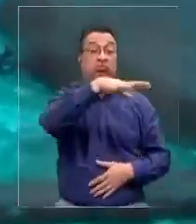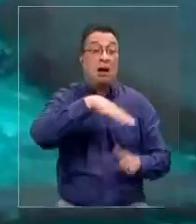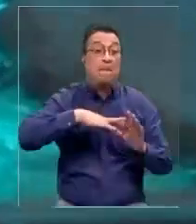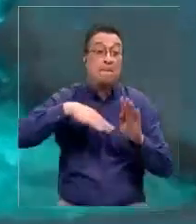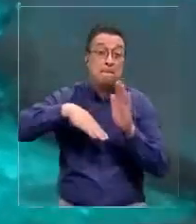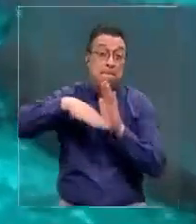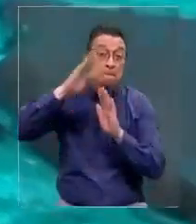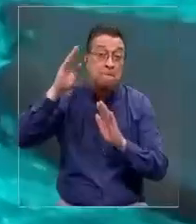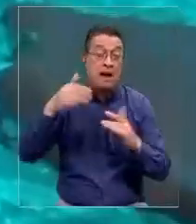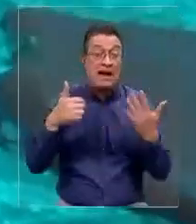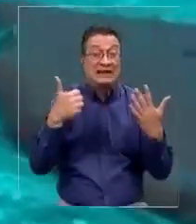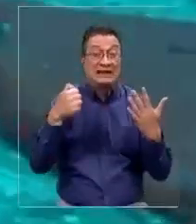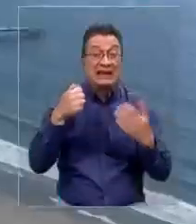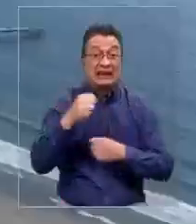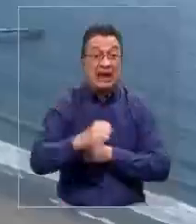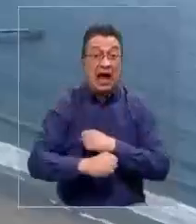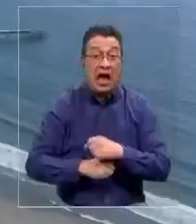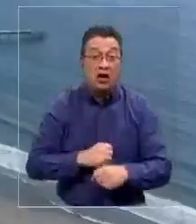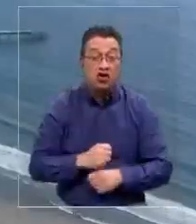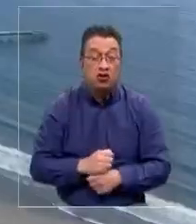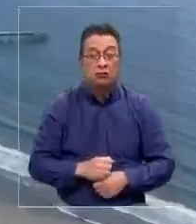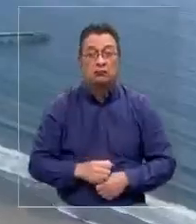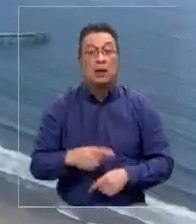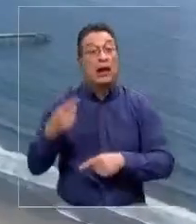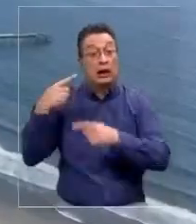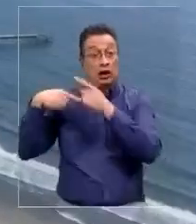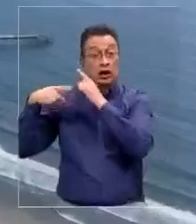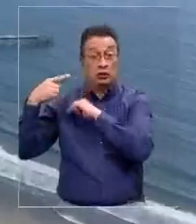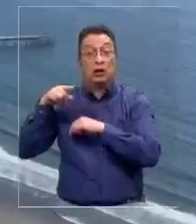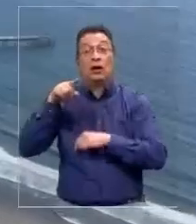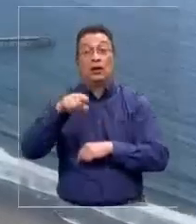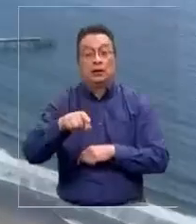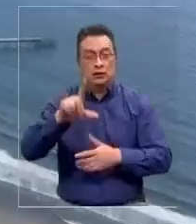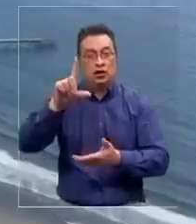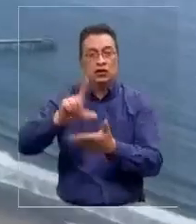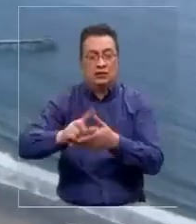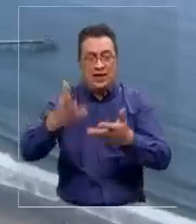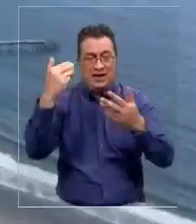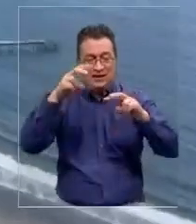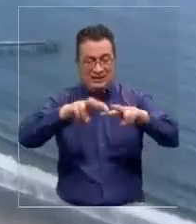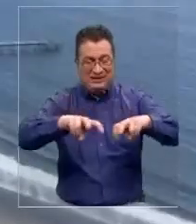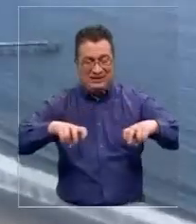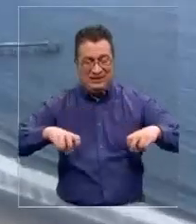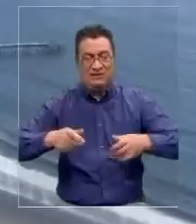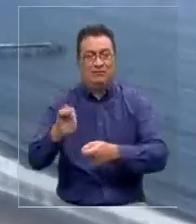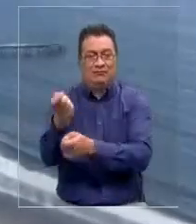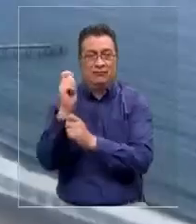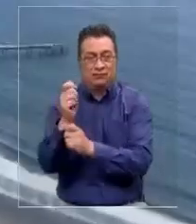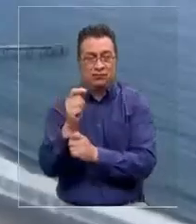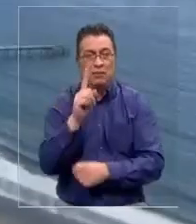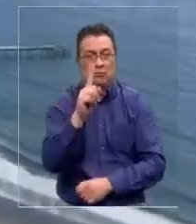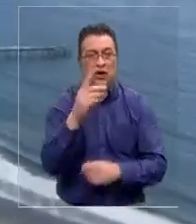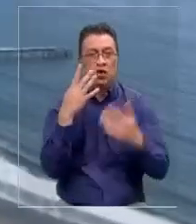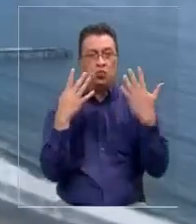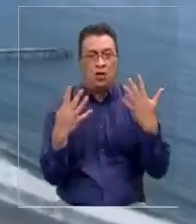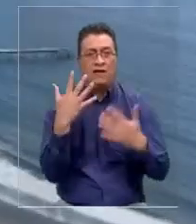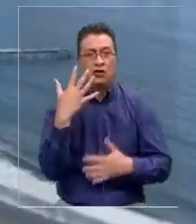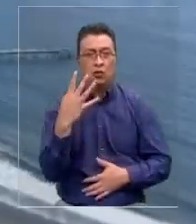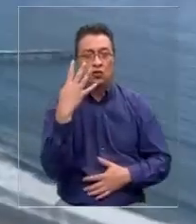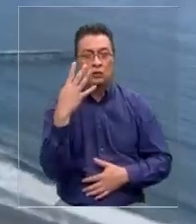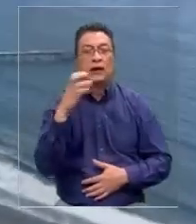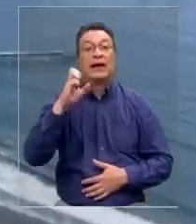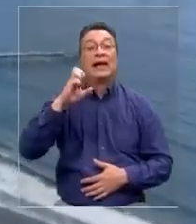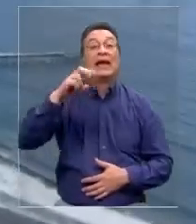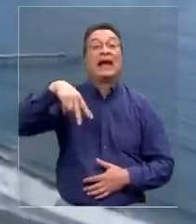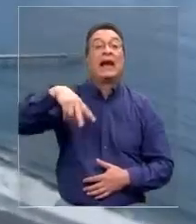más de 6 décadas. Históricamente, esta fue una zona agrícola y pesquera. En 1954 llegó